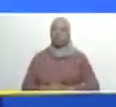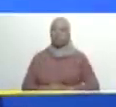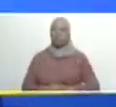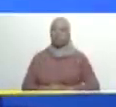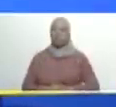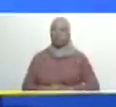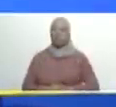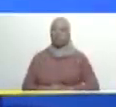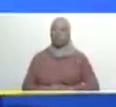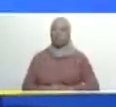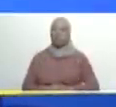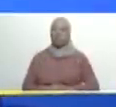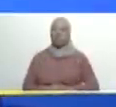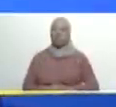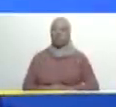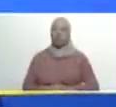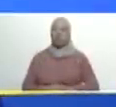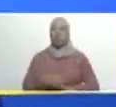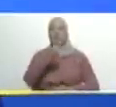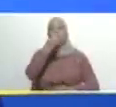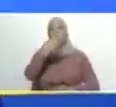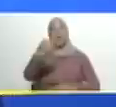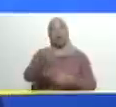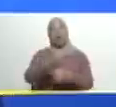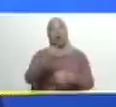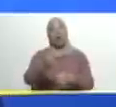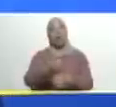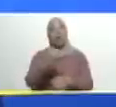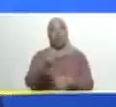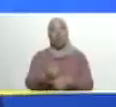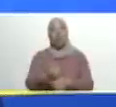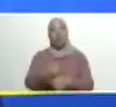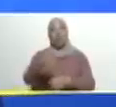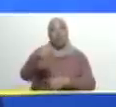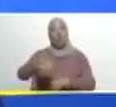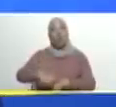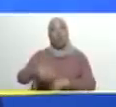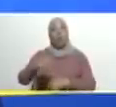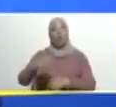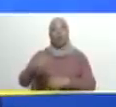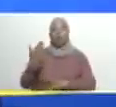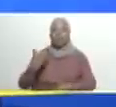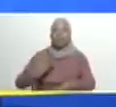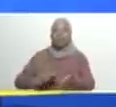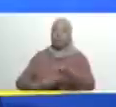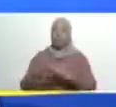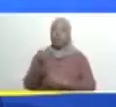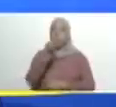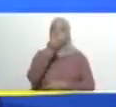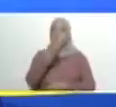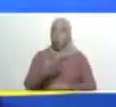de la buena jornada de trabajo que ha habido el día de hoy